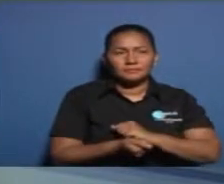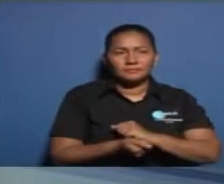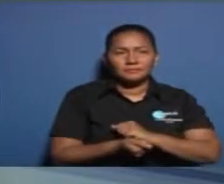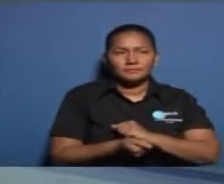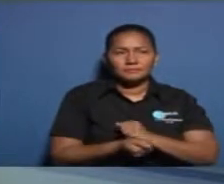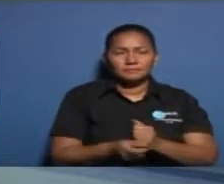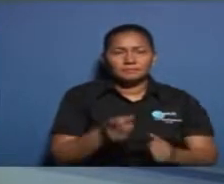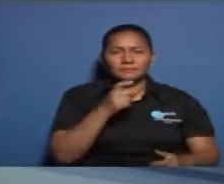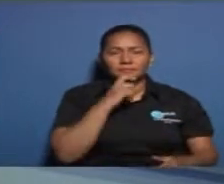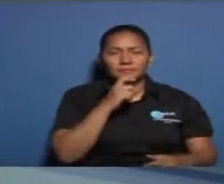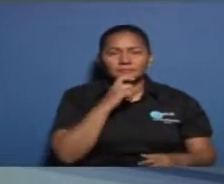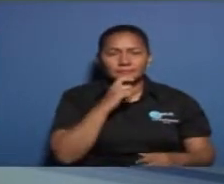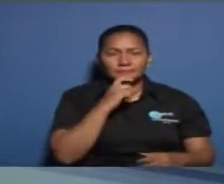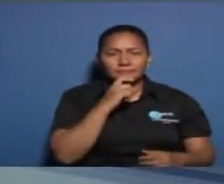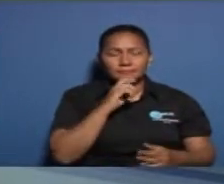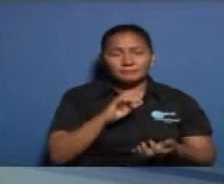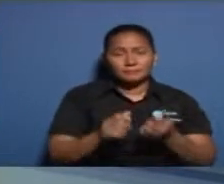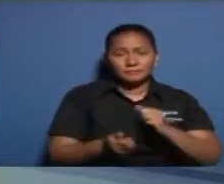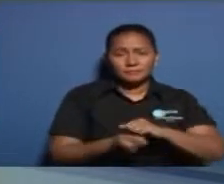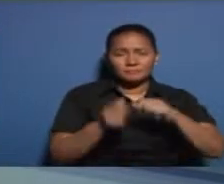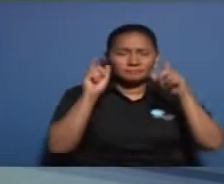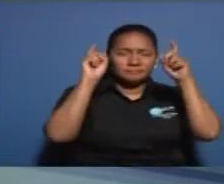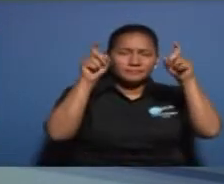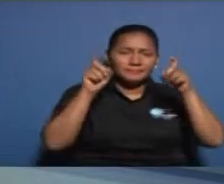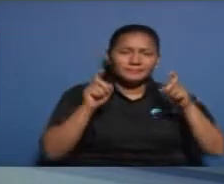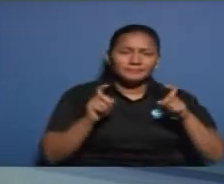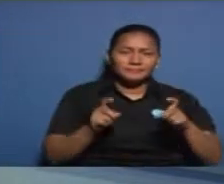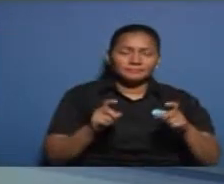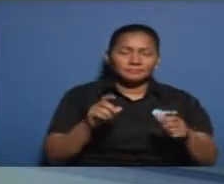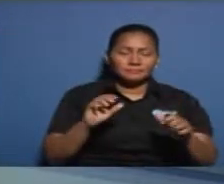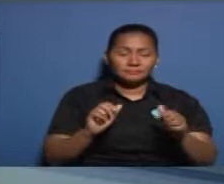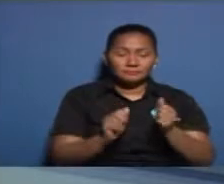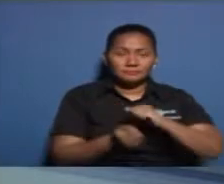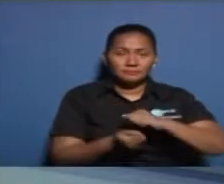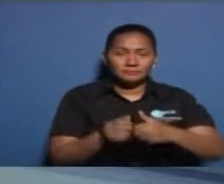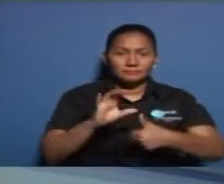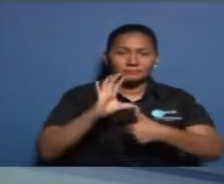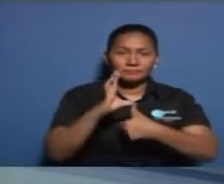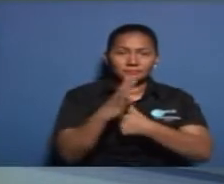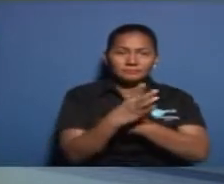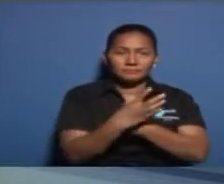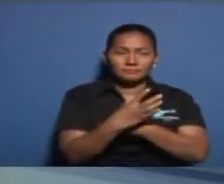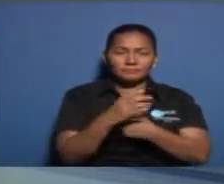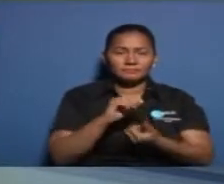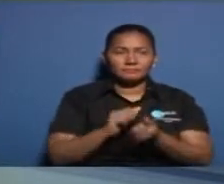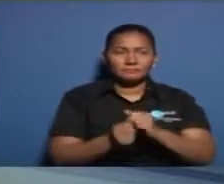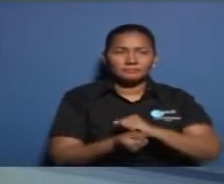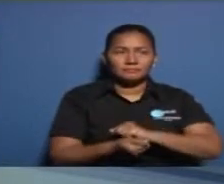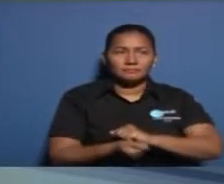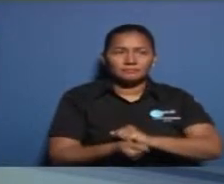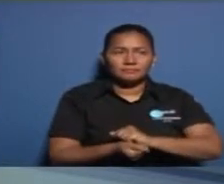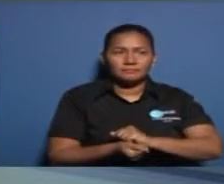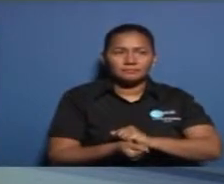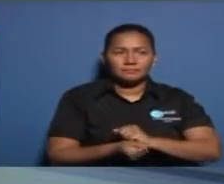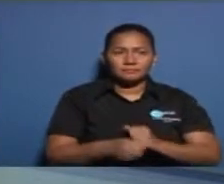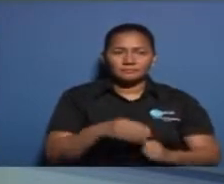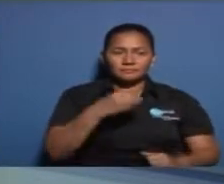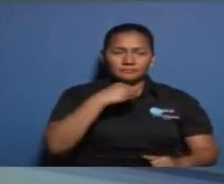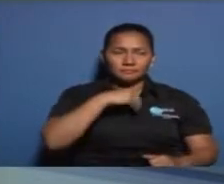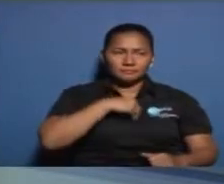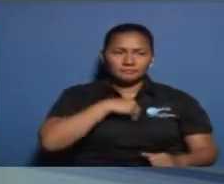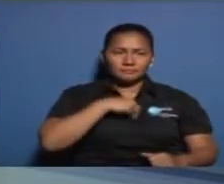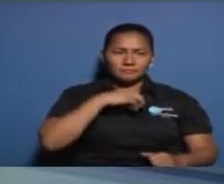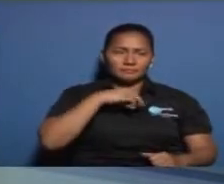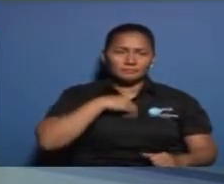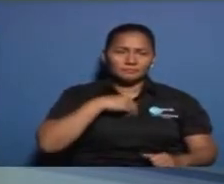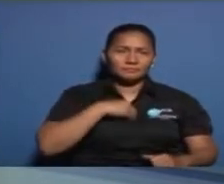cree se habla de cambiar la educación de cambiar la cultura de cambiar la moral porque la moral es histórica la gente cree que la moral es